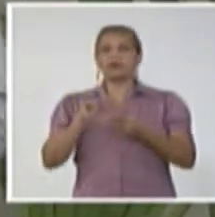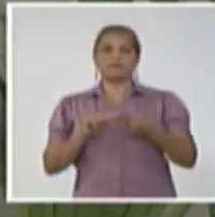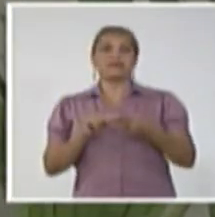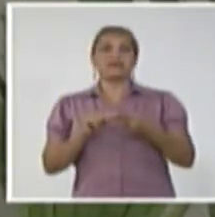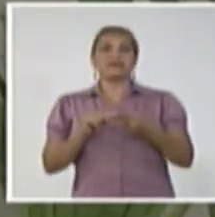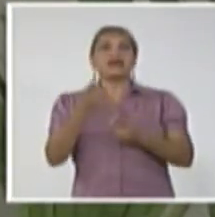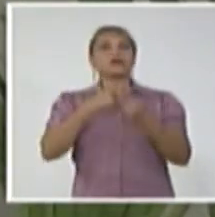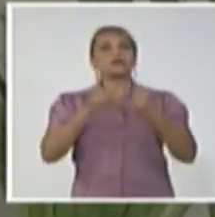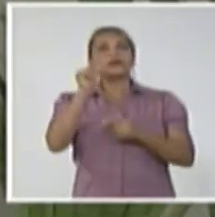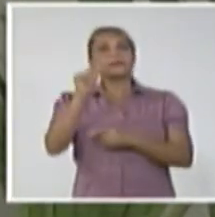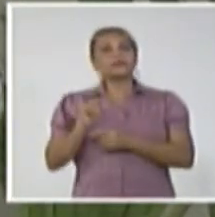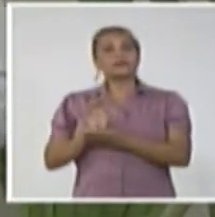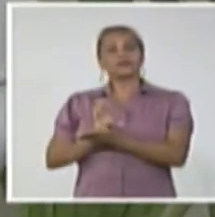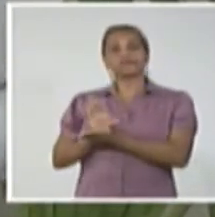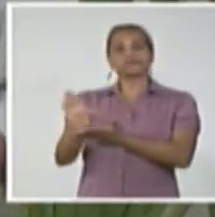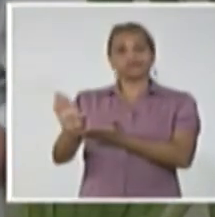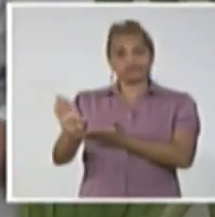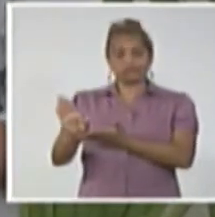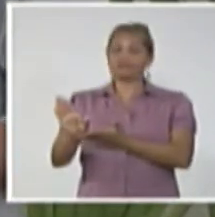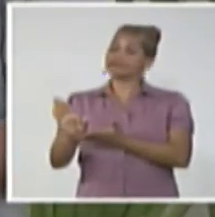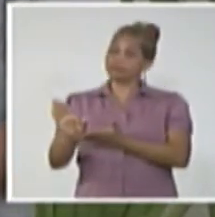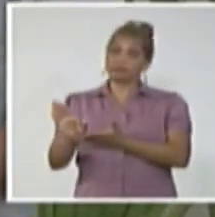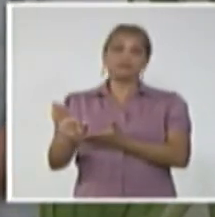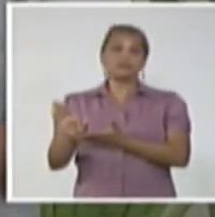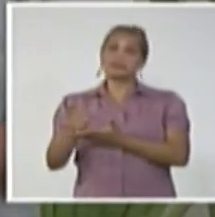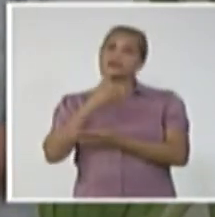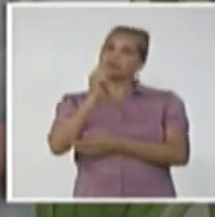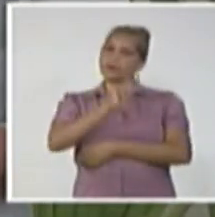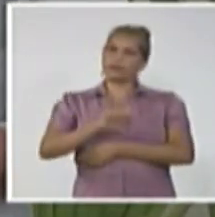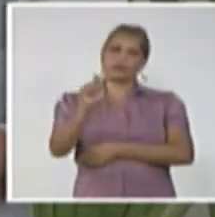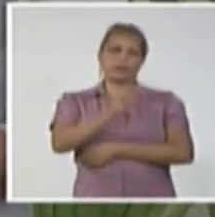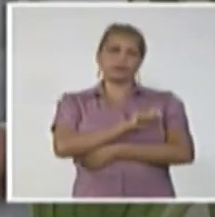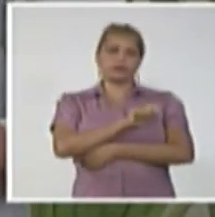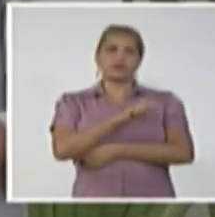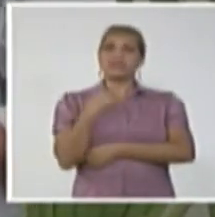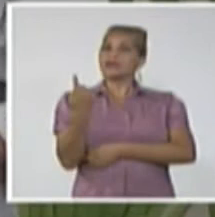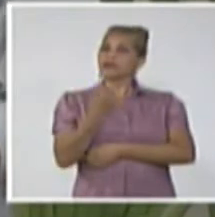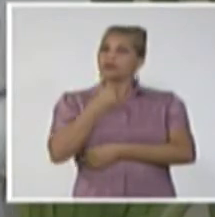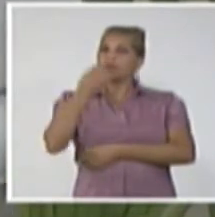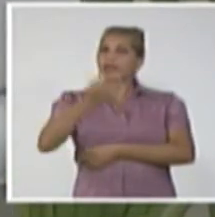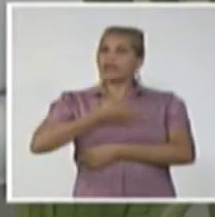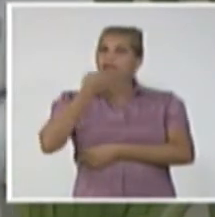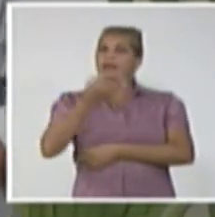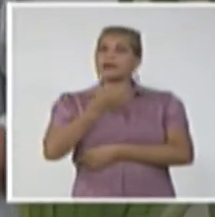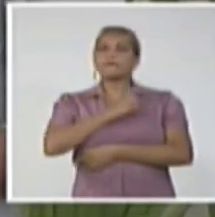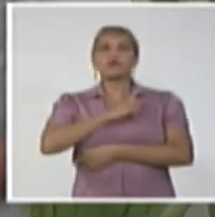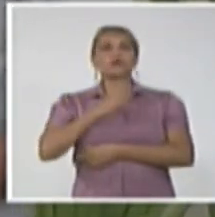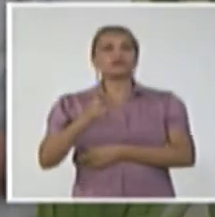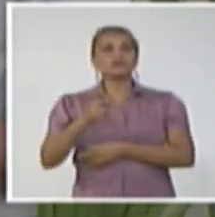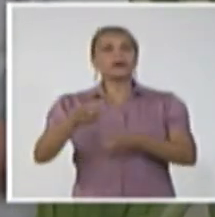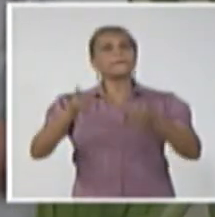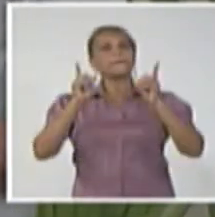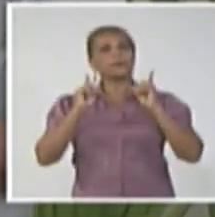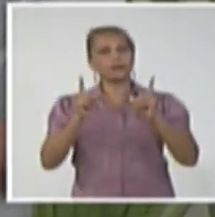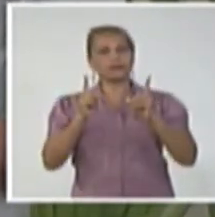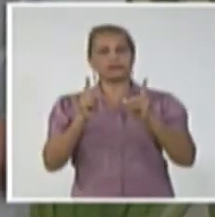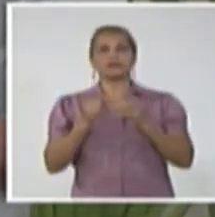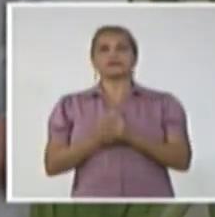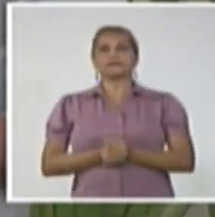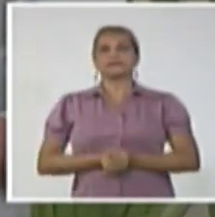personas en posiciones de vulnerabilidad. Y para todo eso hay una voluntad política, que no basta, como ustedes